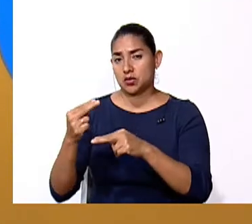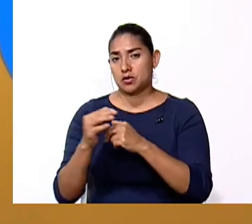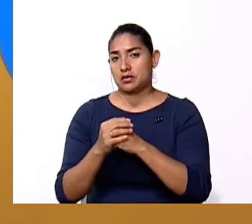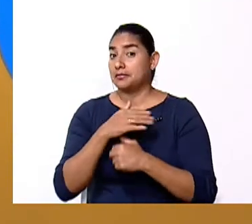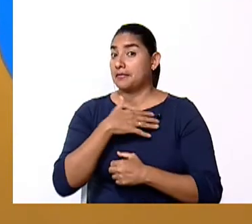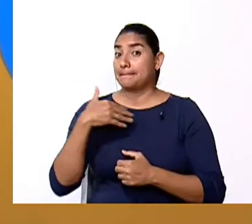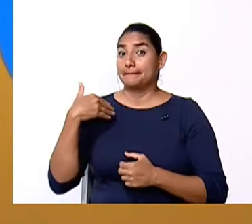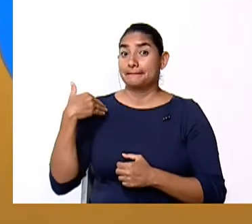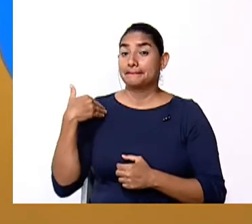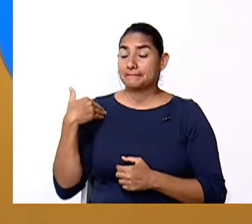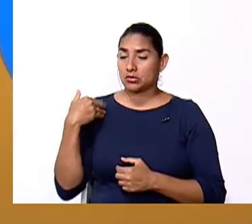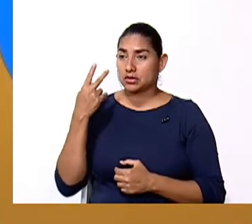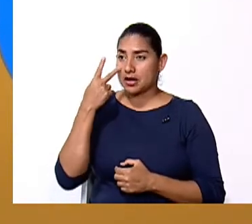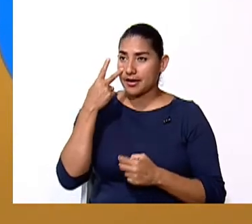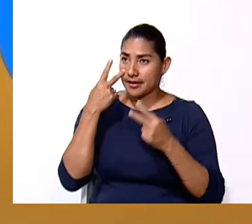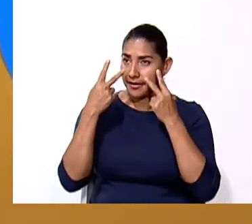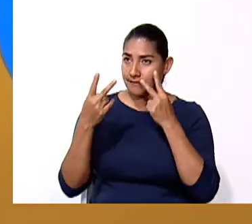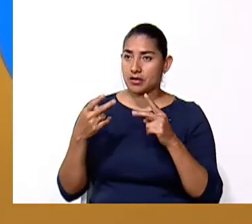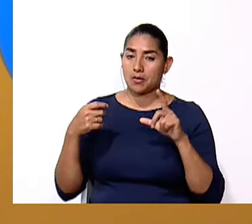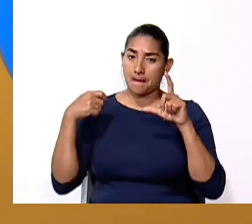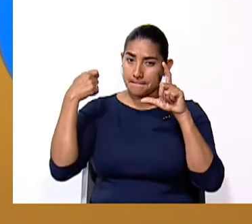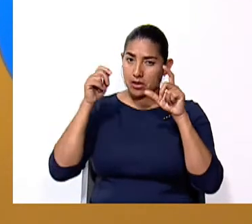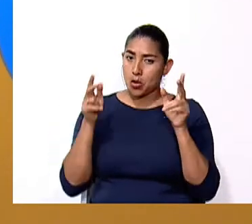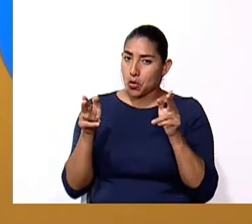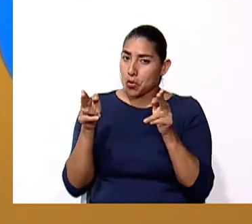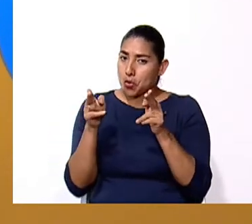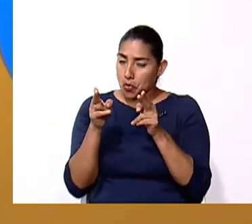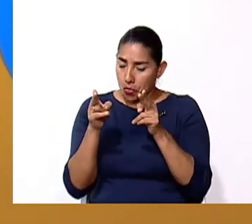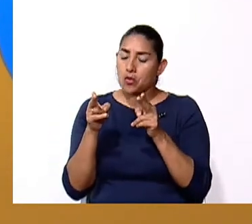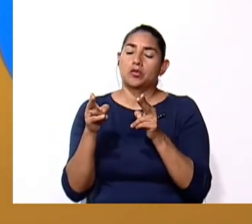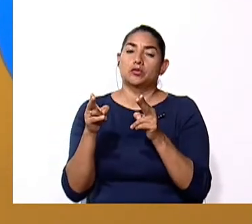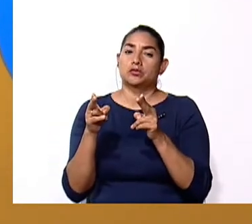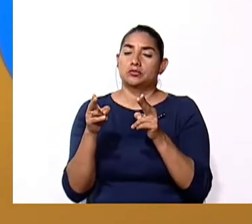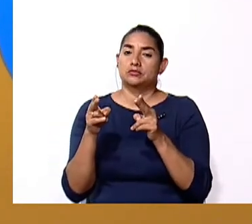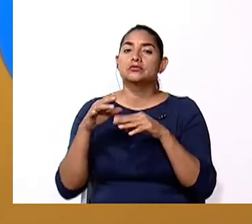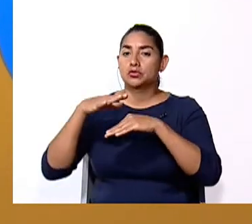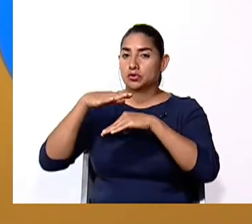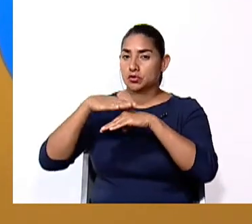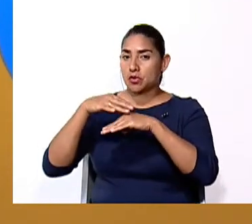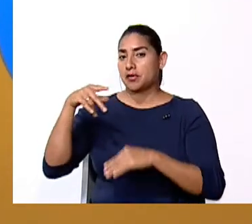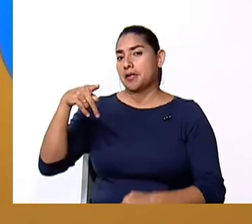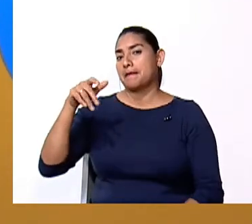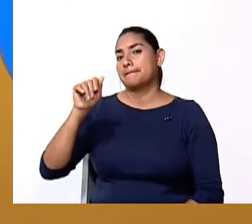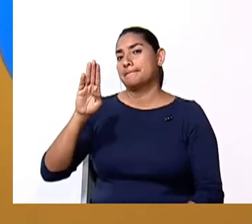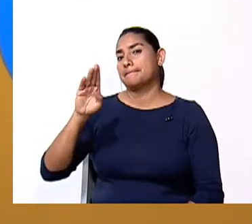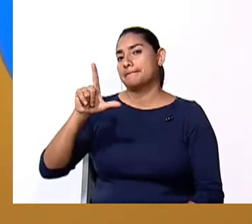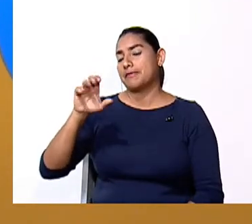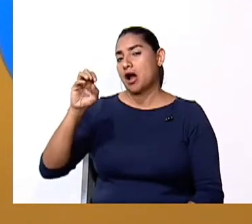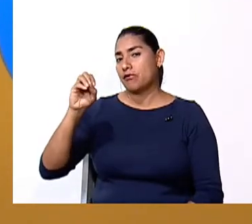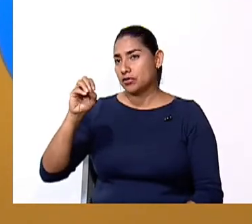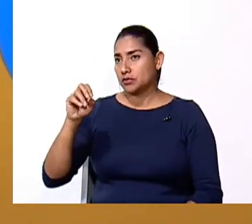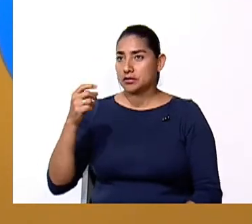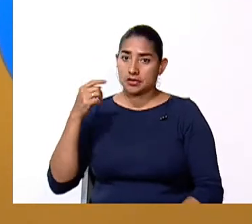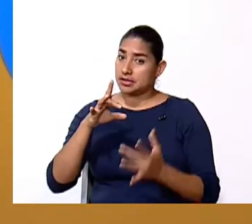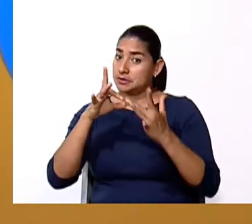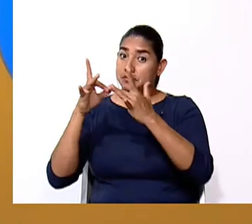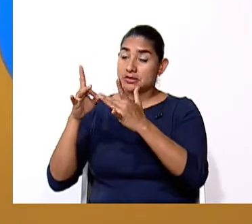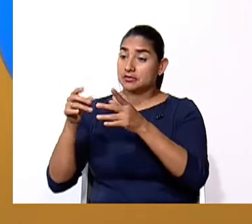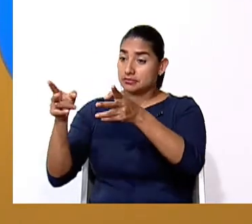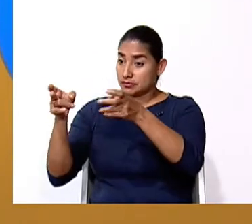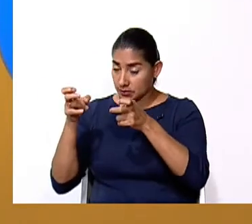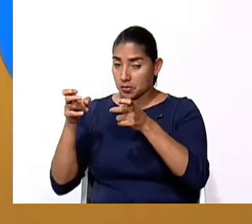y en lo que ya podemos decirnos que somos independientes. La actividad de hoy necesita nada más unos